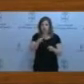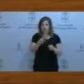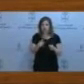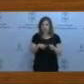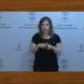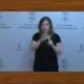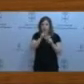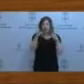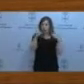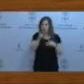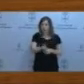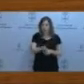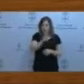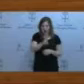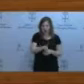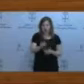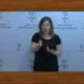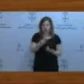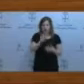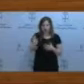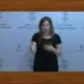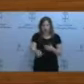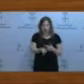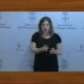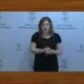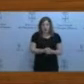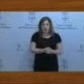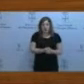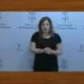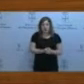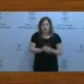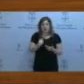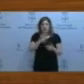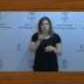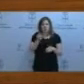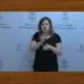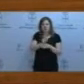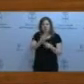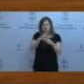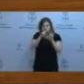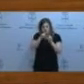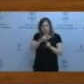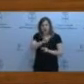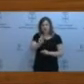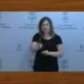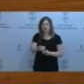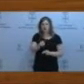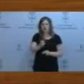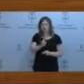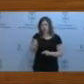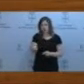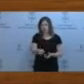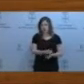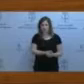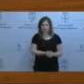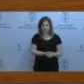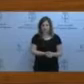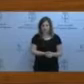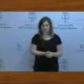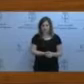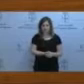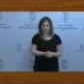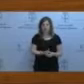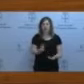atención primaria, mentiras o medias verdades, vamos a decirlo, en cuanto a las inversiones hospitalarias, etcétera.